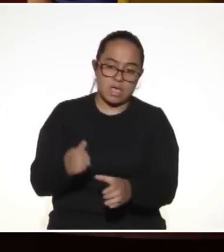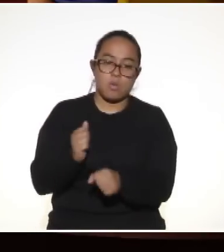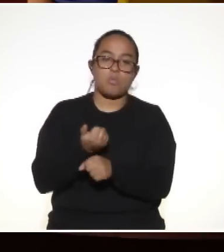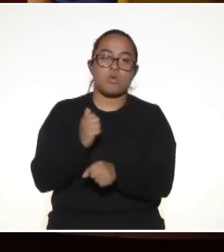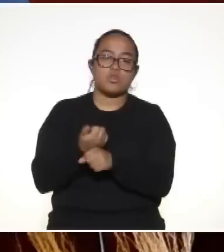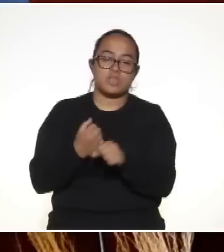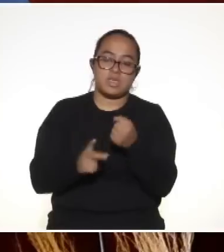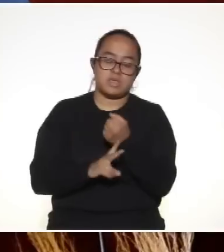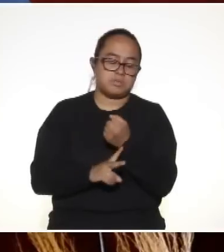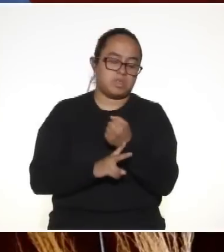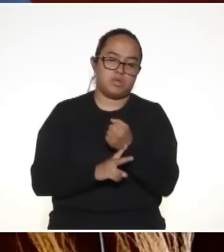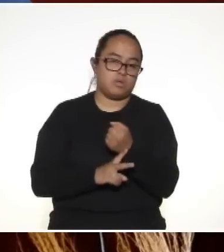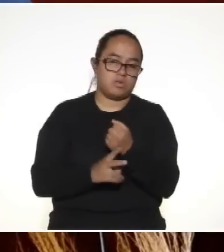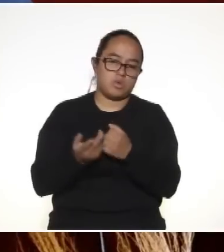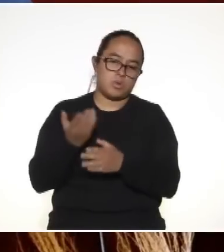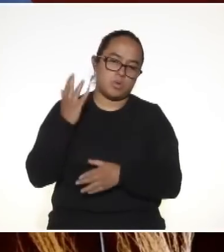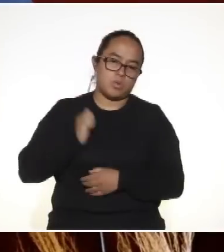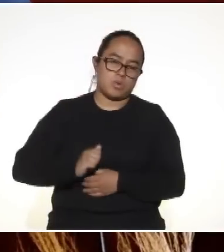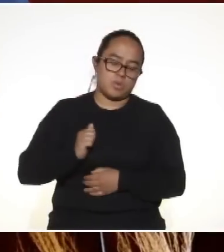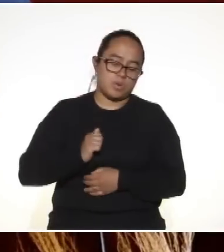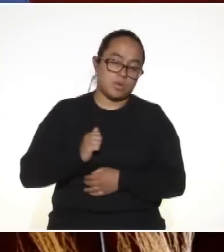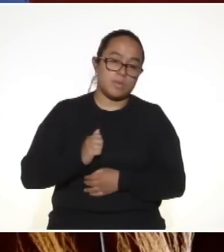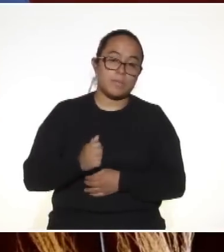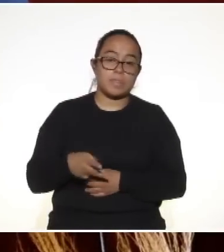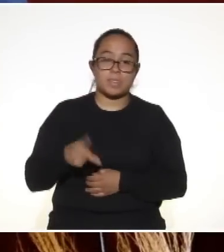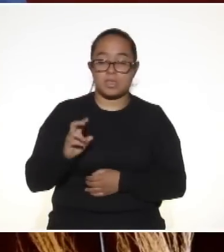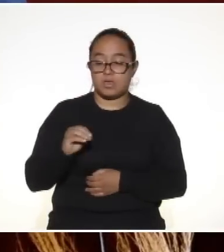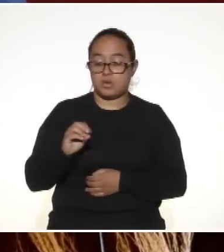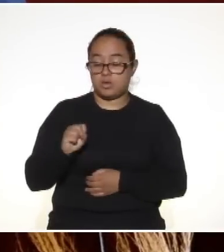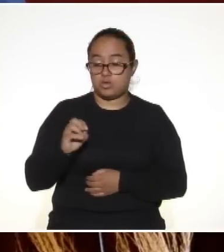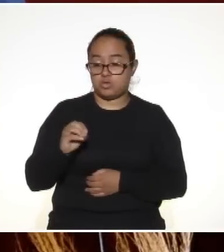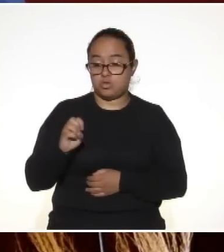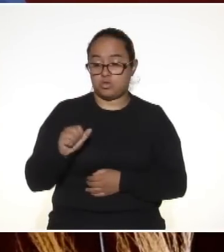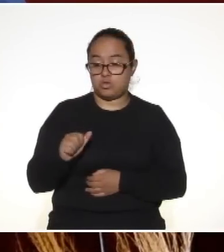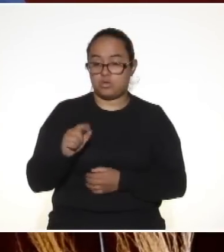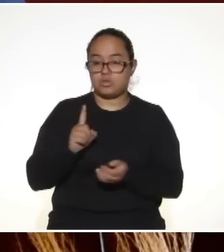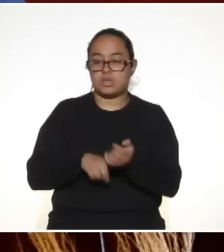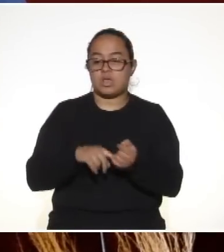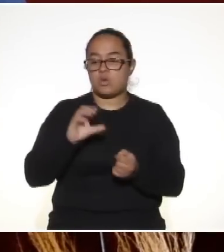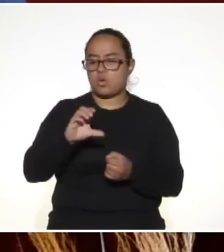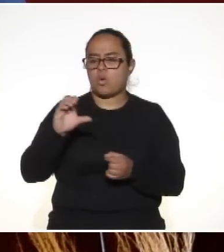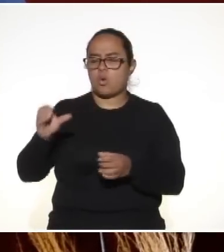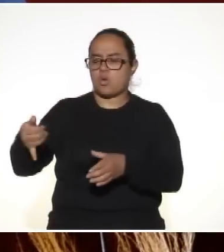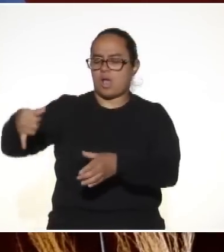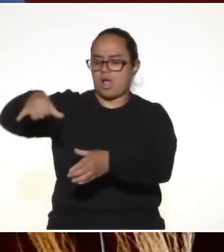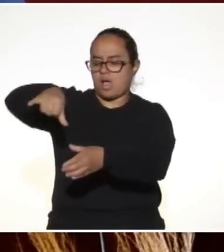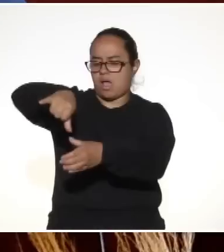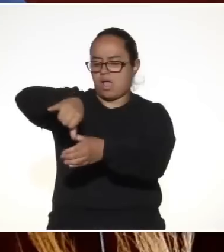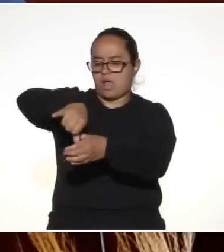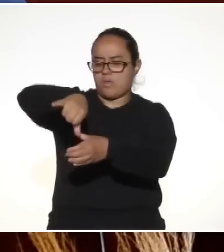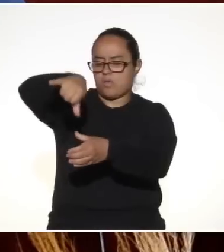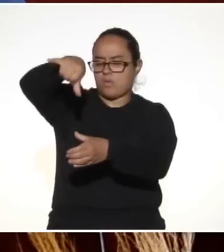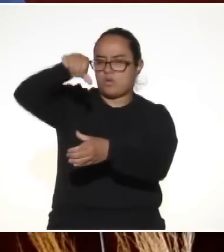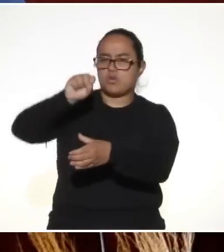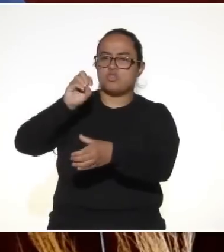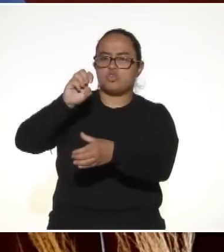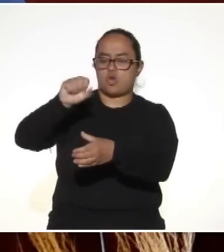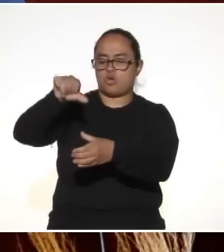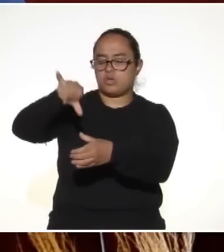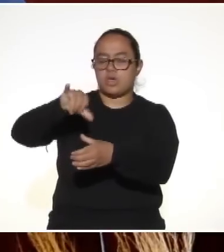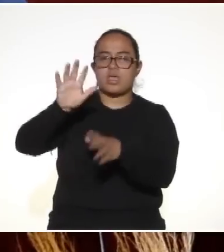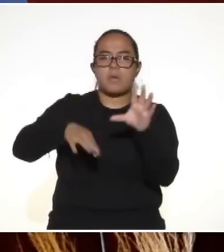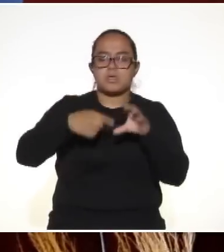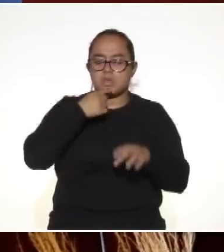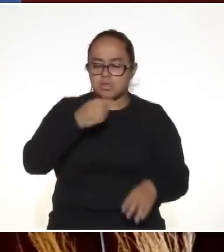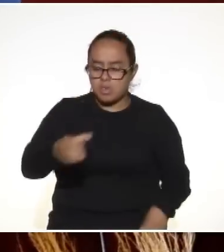de vidrio, pero eso era en mi época que guardabas la sosa cáustica en donde va el refresco. Entonces los niños se lo